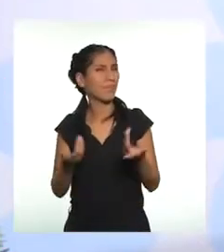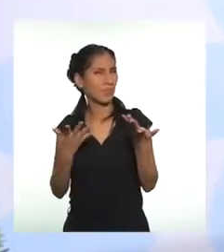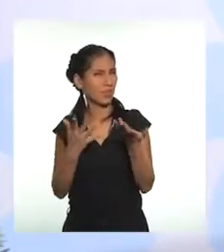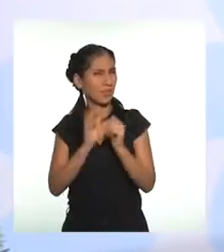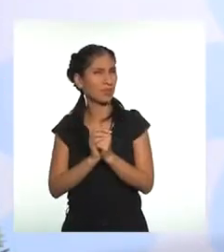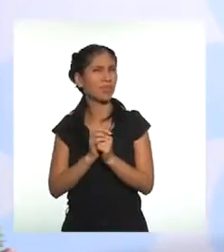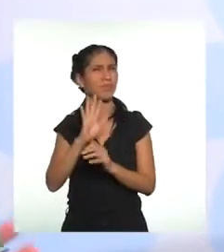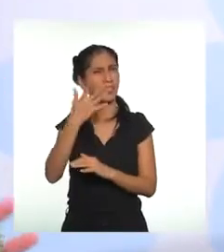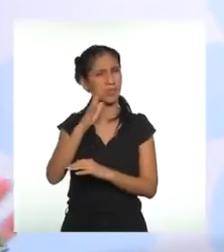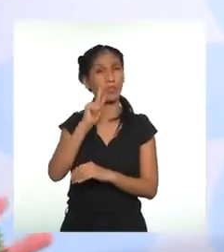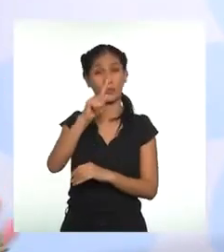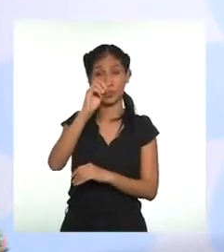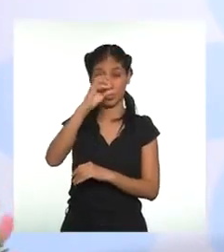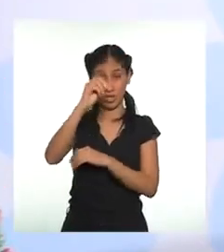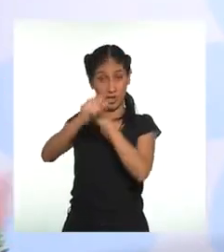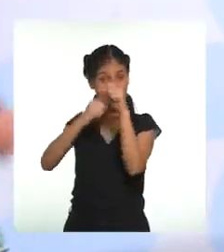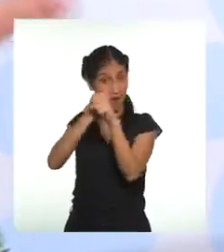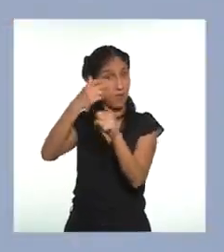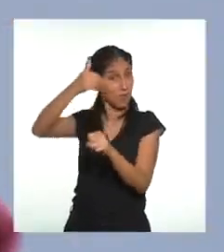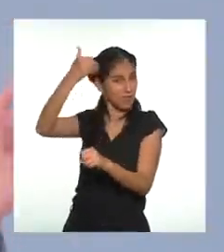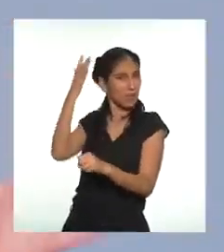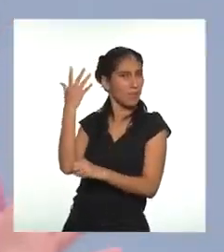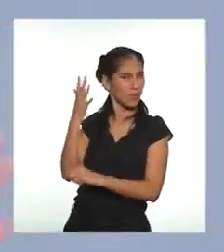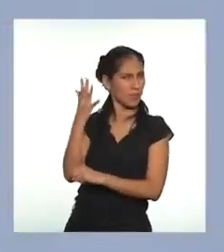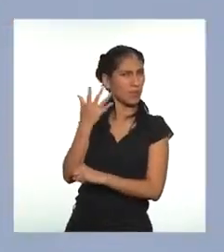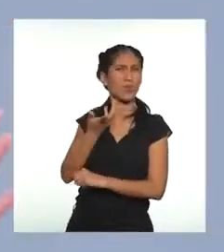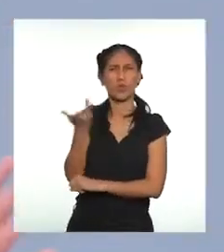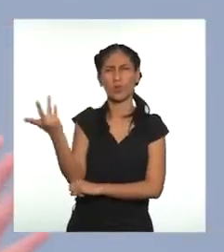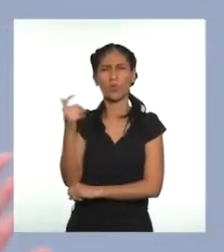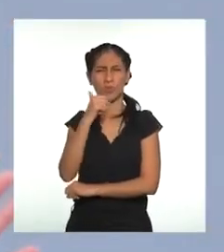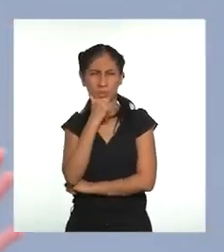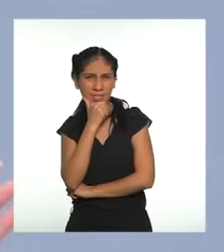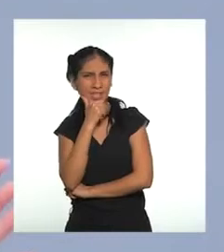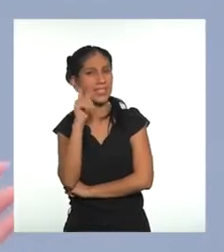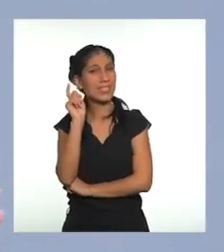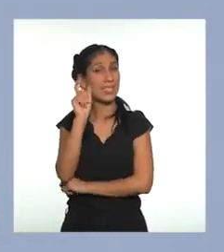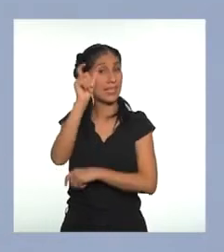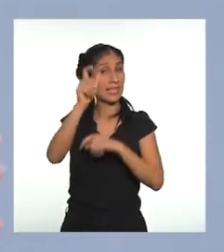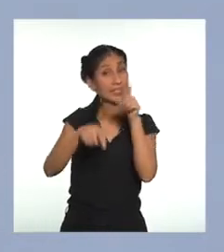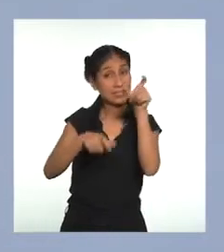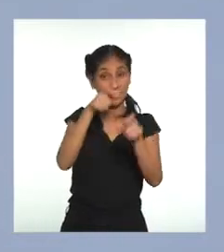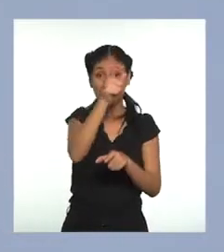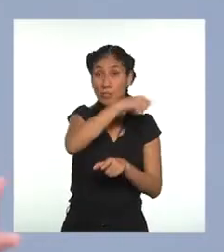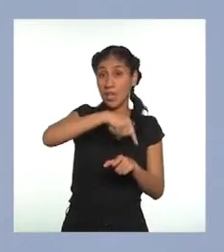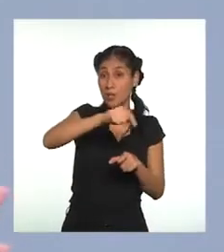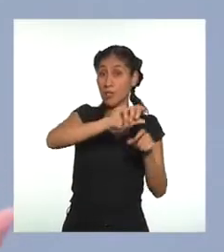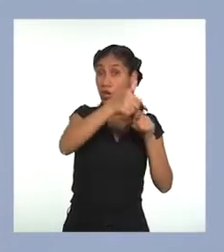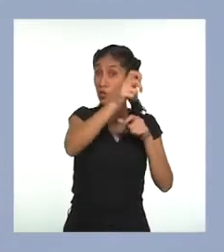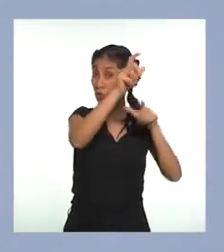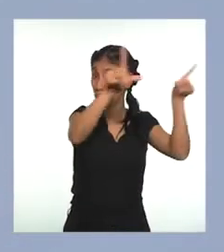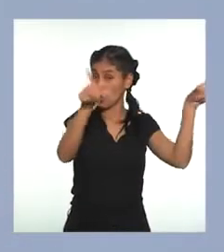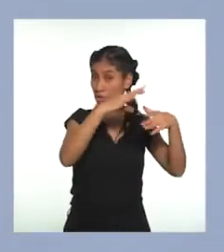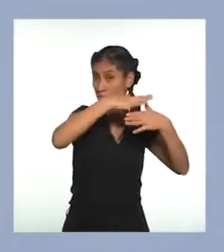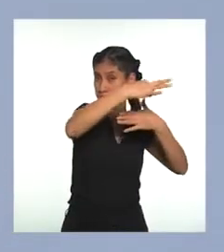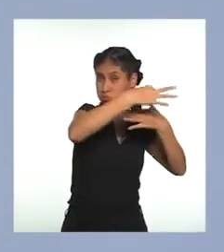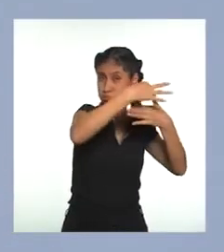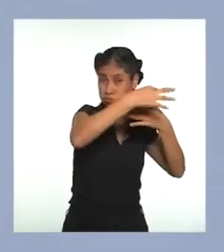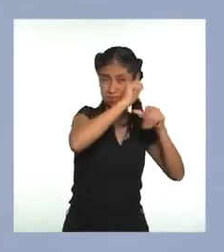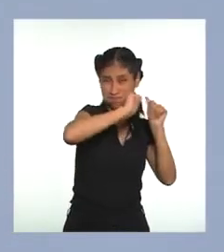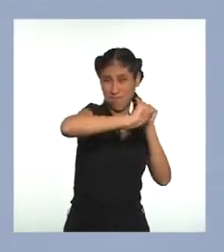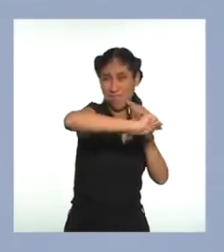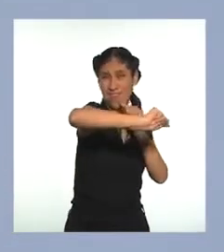Entonces, hace un siglo más o menos, era impensable la idea que los pueblos indígenas u originarios